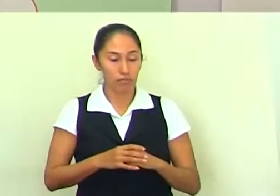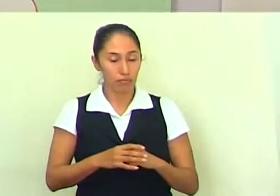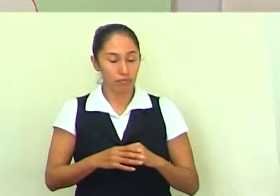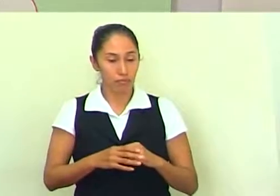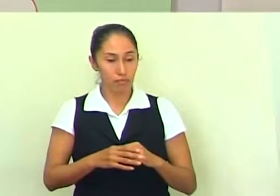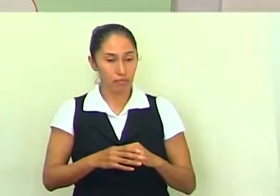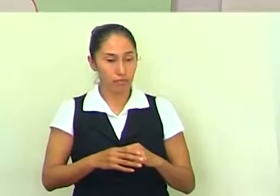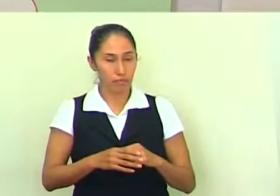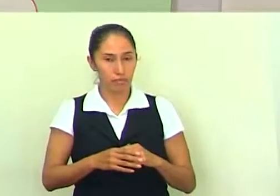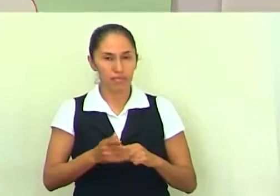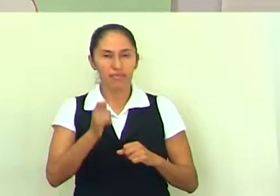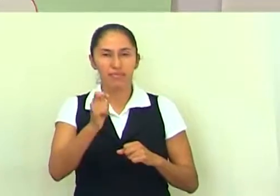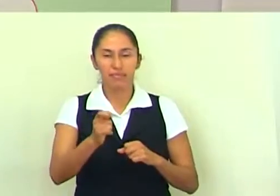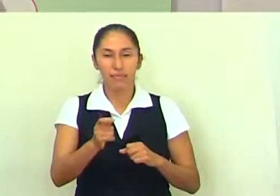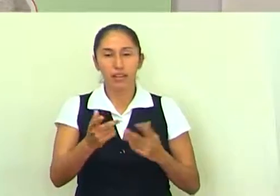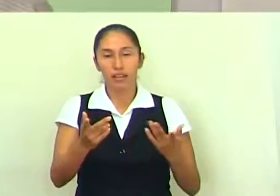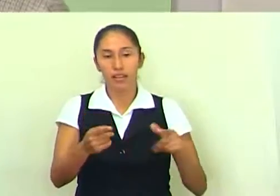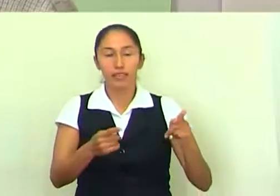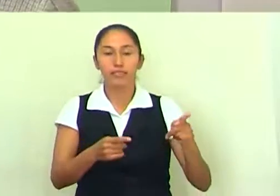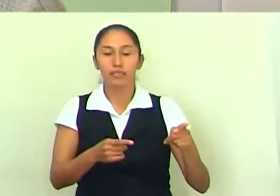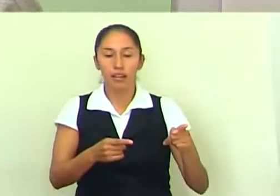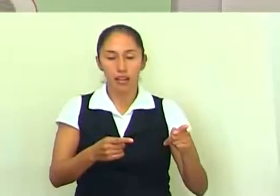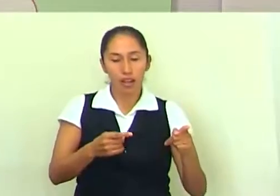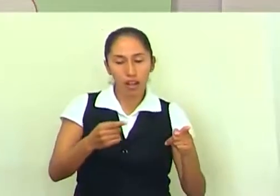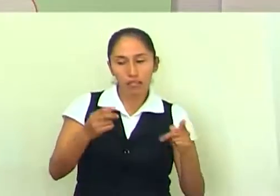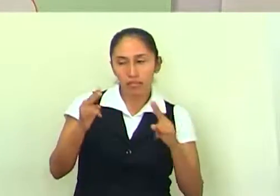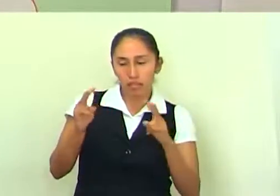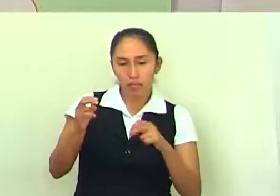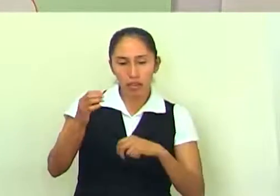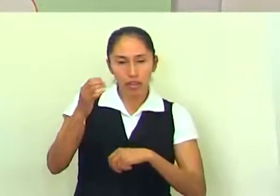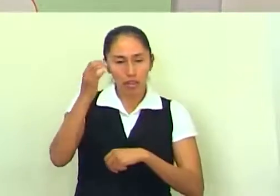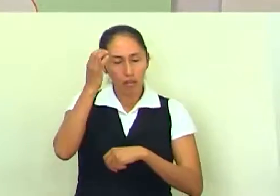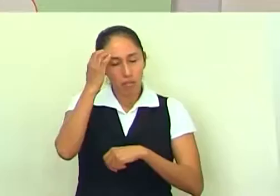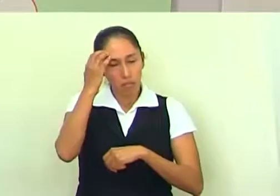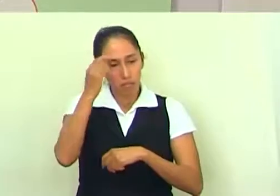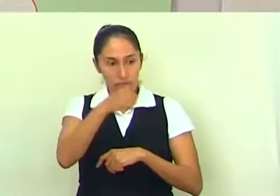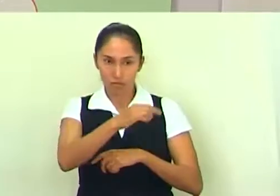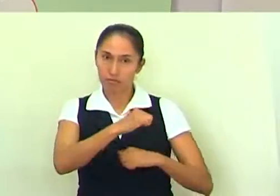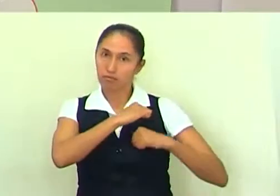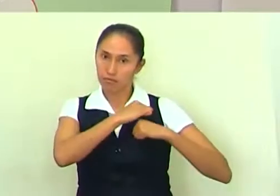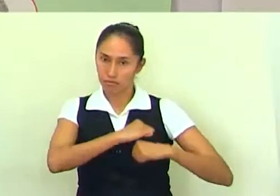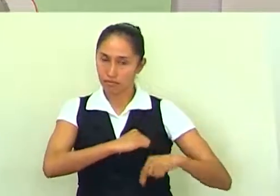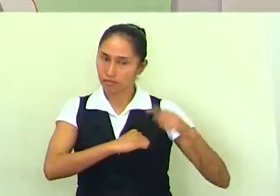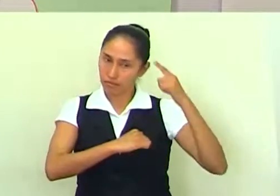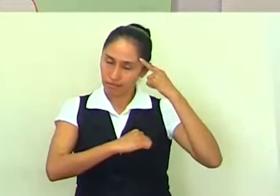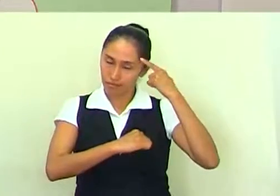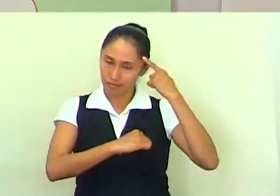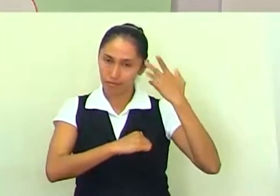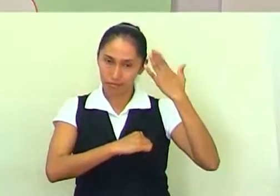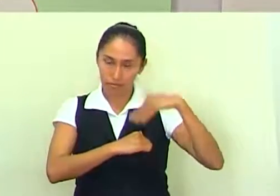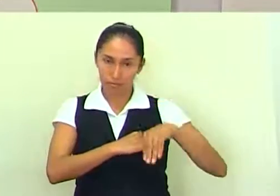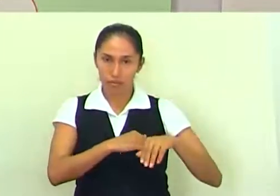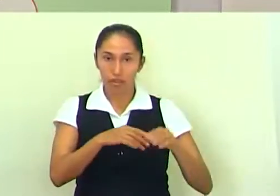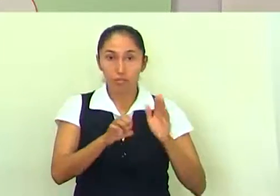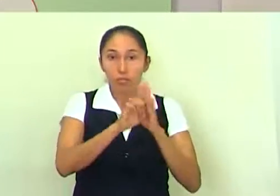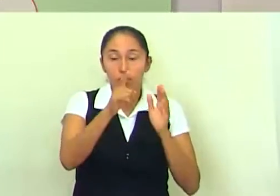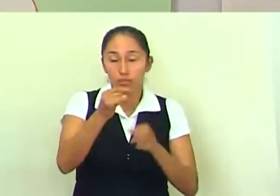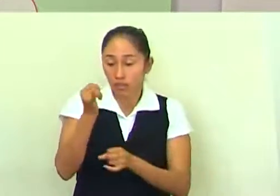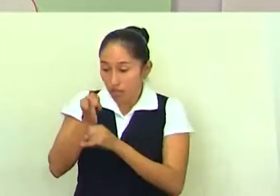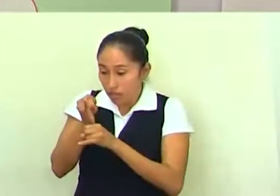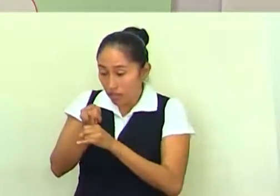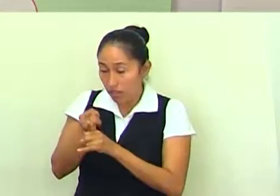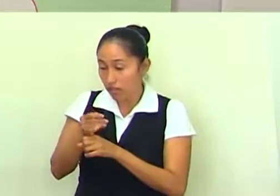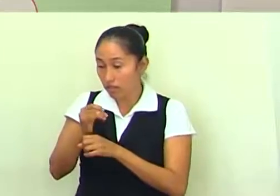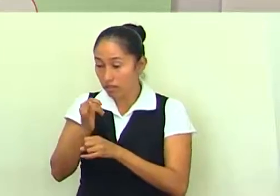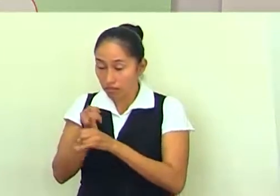las autoridades sobre el tema, para que no busque solamente la información que anda por ahí en internet y que no sea